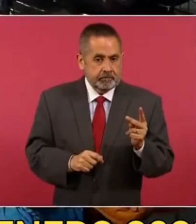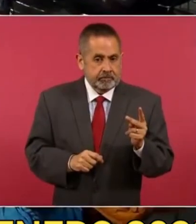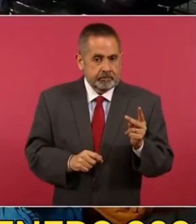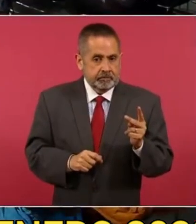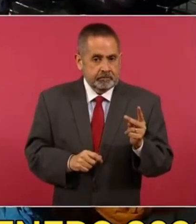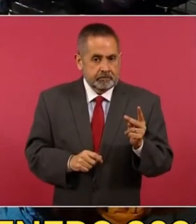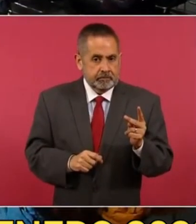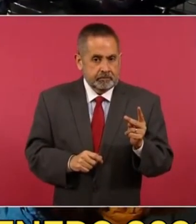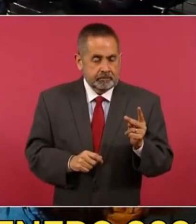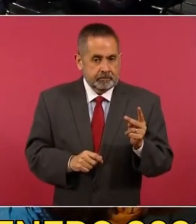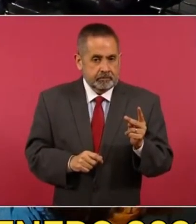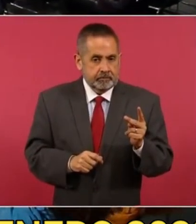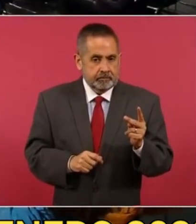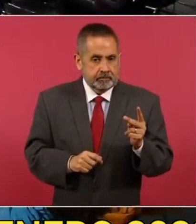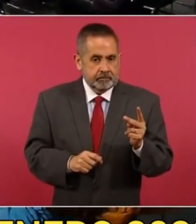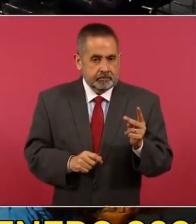al que le disparó